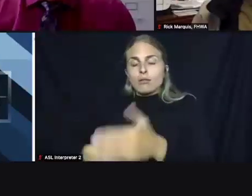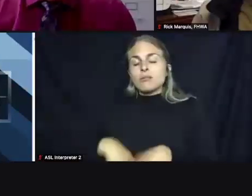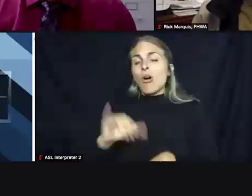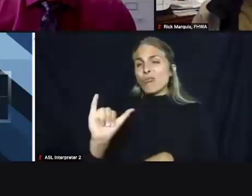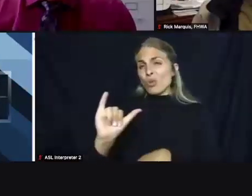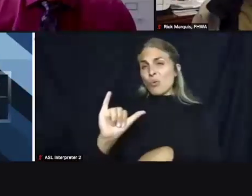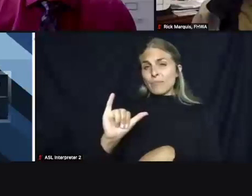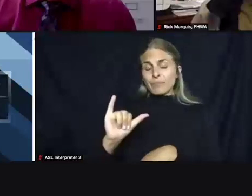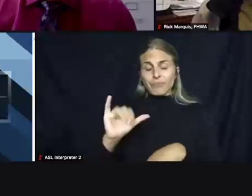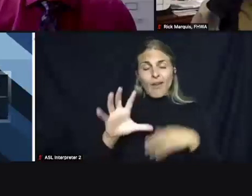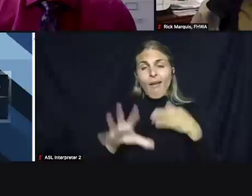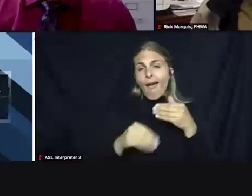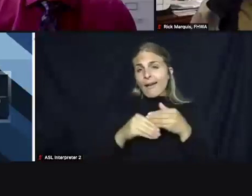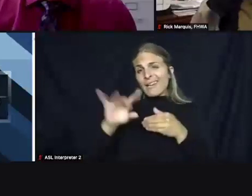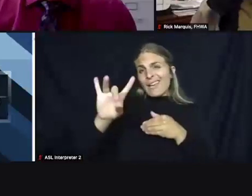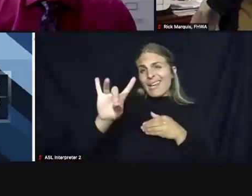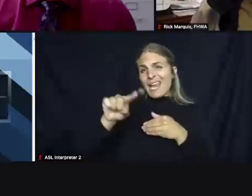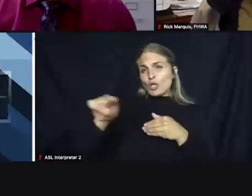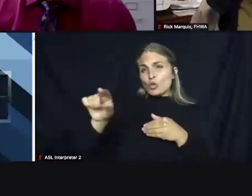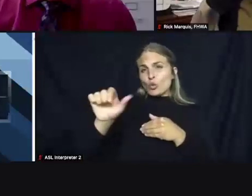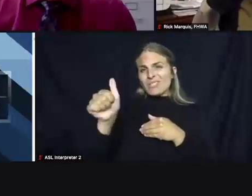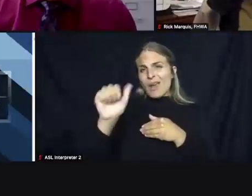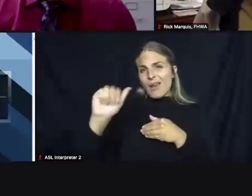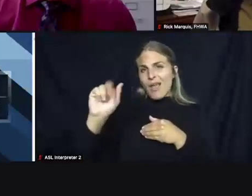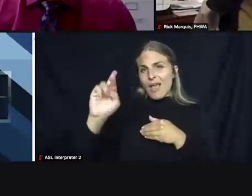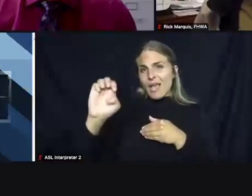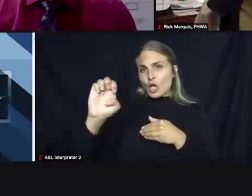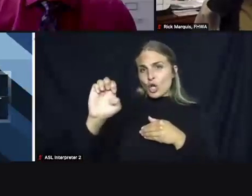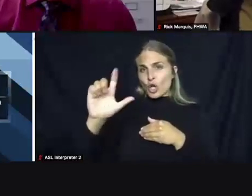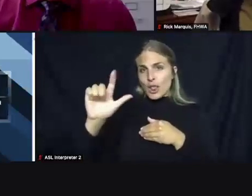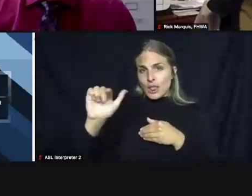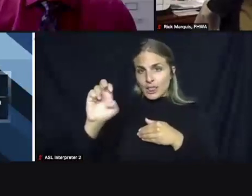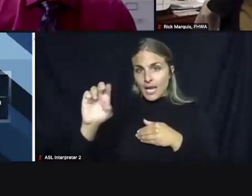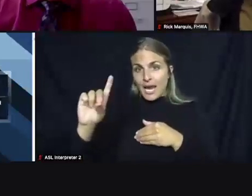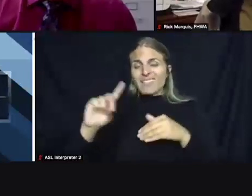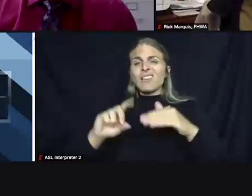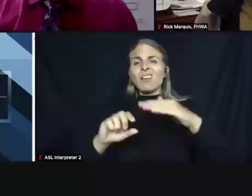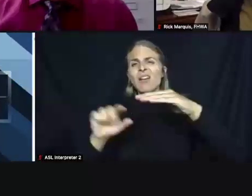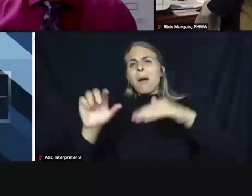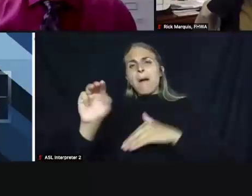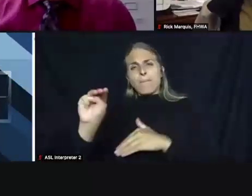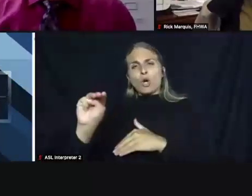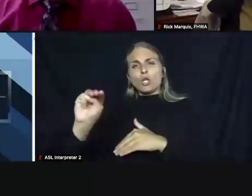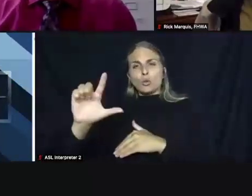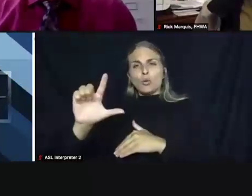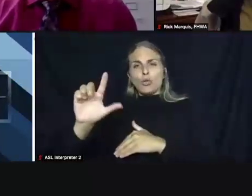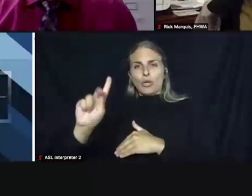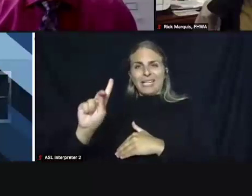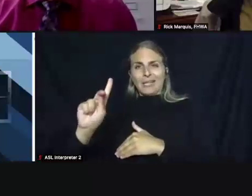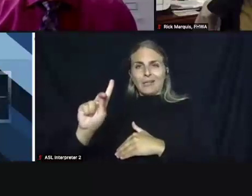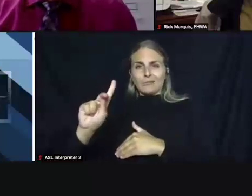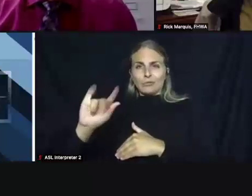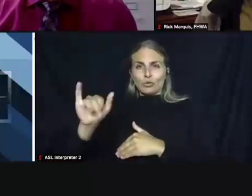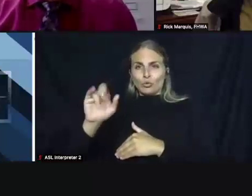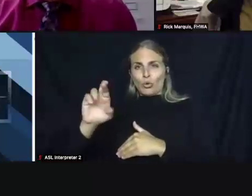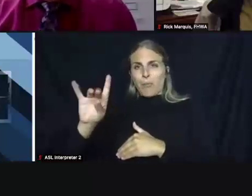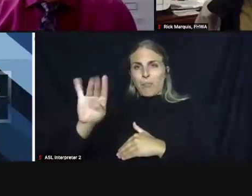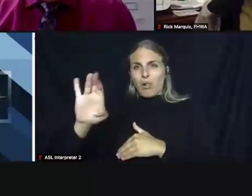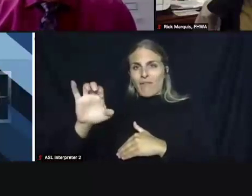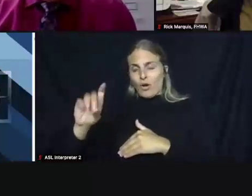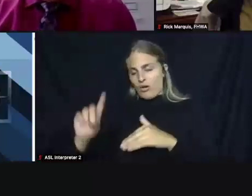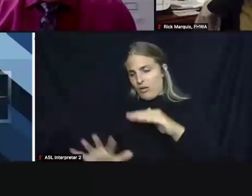también designar una parcela entre 8 a 10 acres, solo este de Martin Luther King